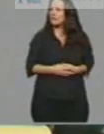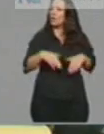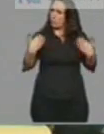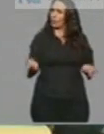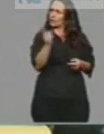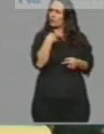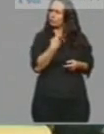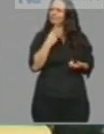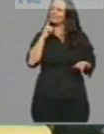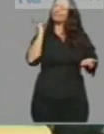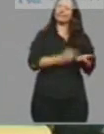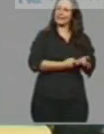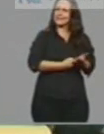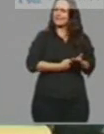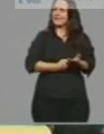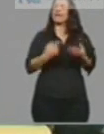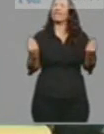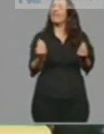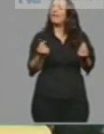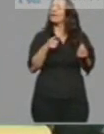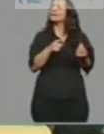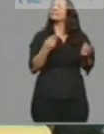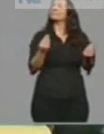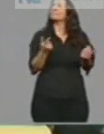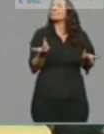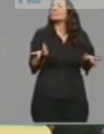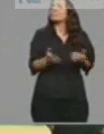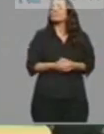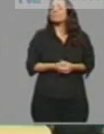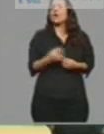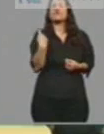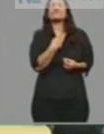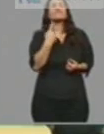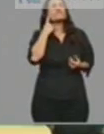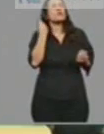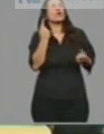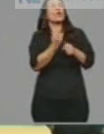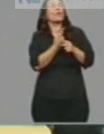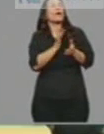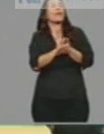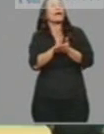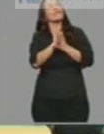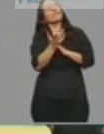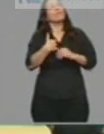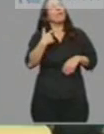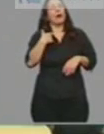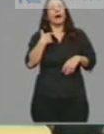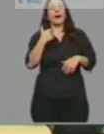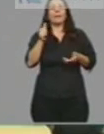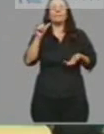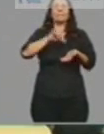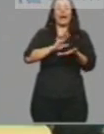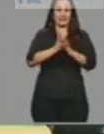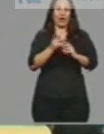tomado decisiones en virtud de esto, porque no podemos tener como país una espada de